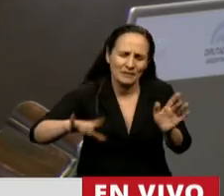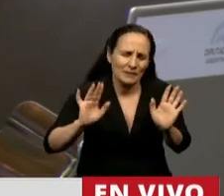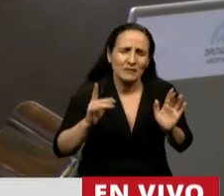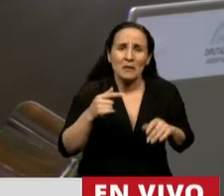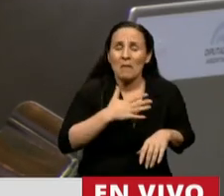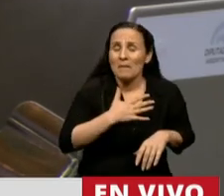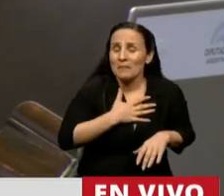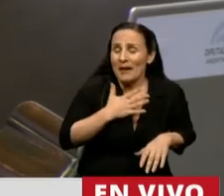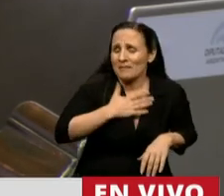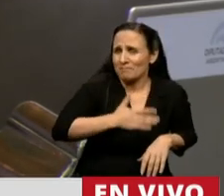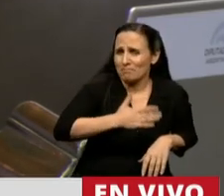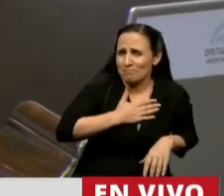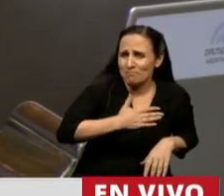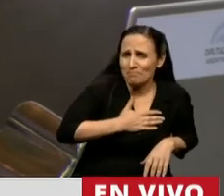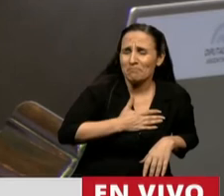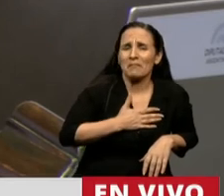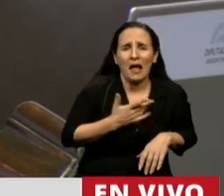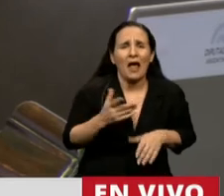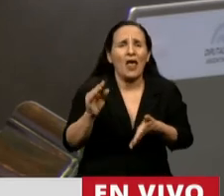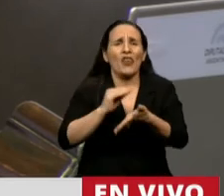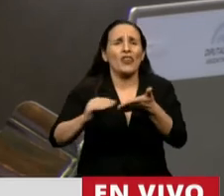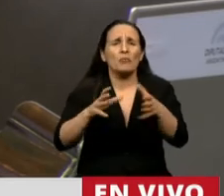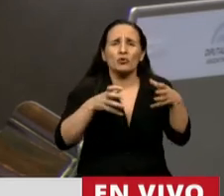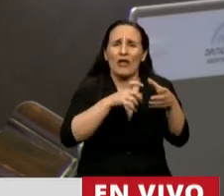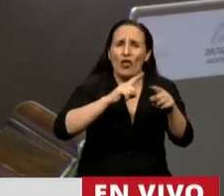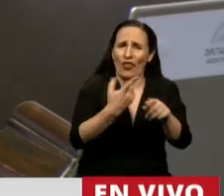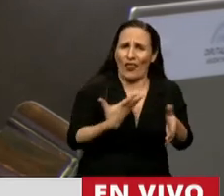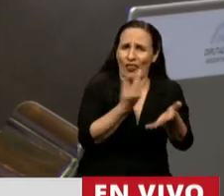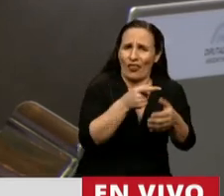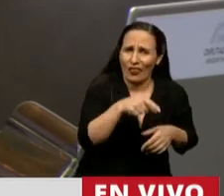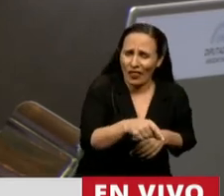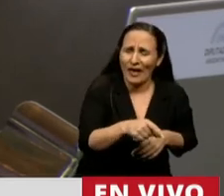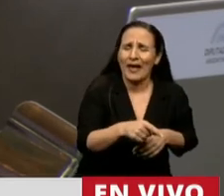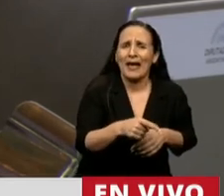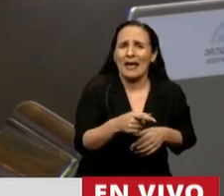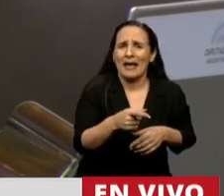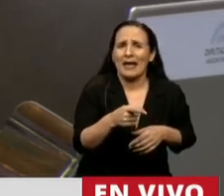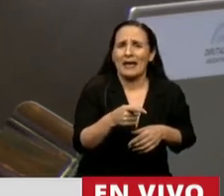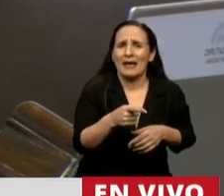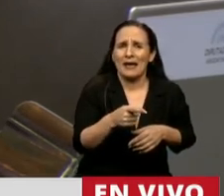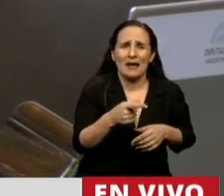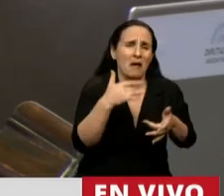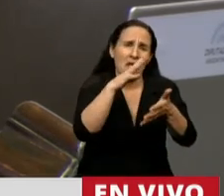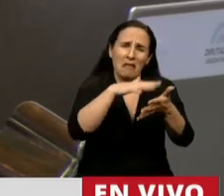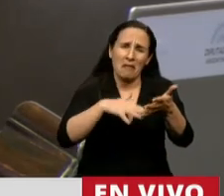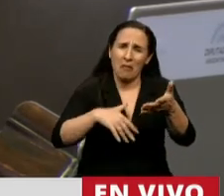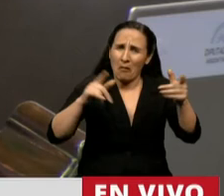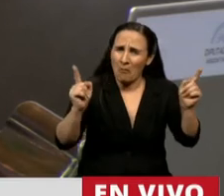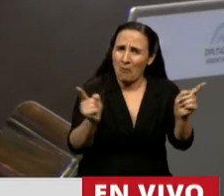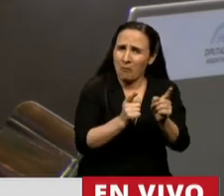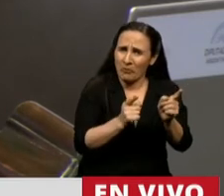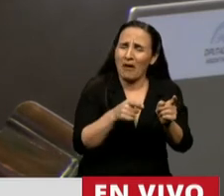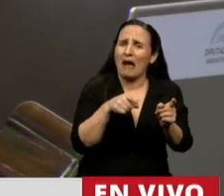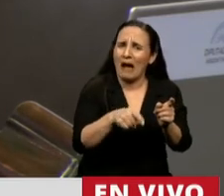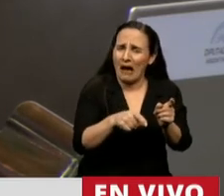mí es una satisfacción ver que un diputado del oficialismo en muy pocos letras se acaba